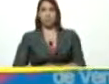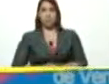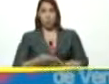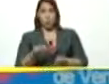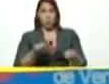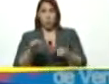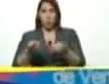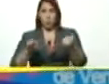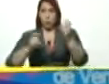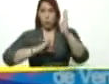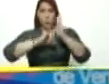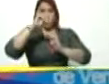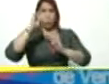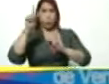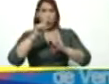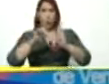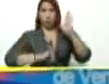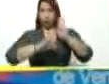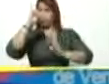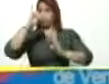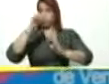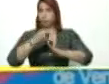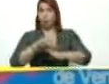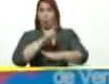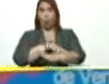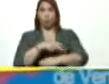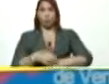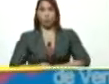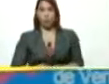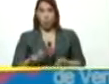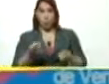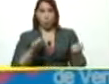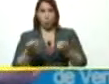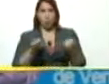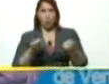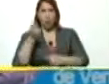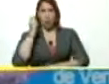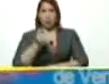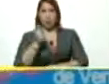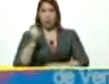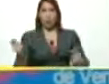controlando la inflación que no se dispare, controlando el tipo de cambio,